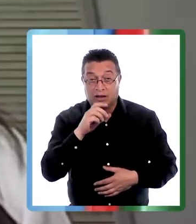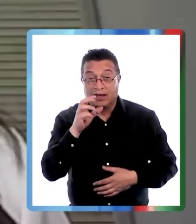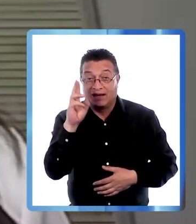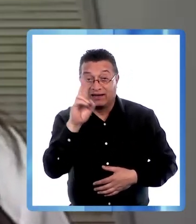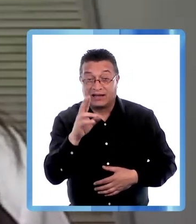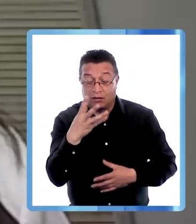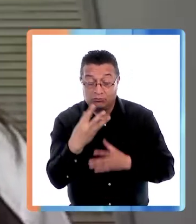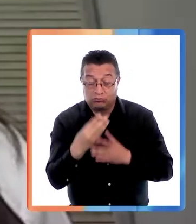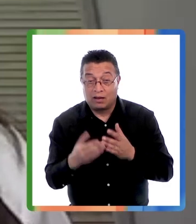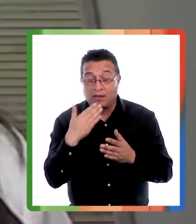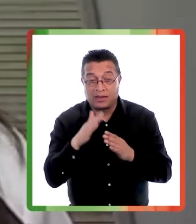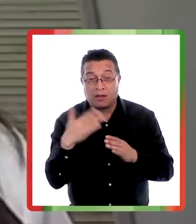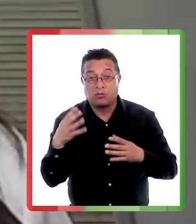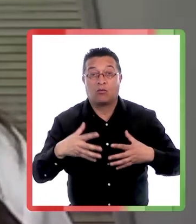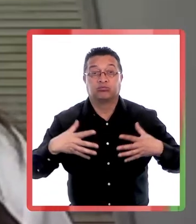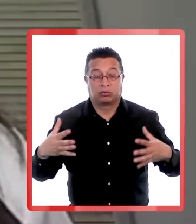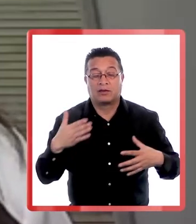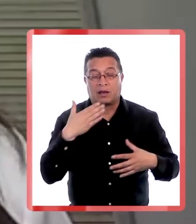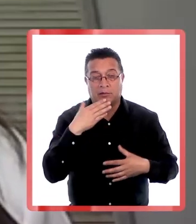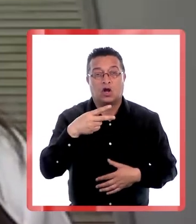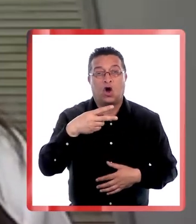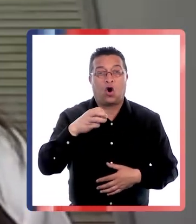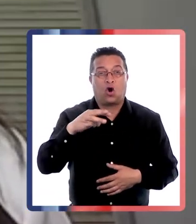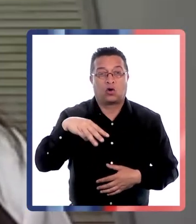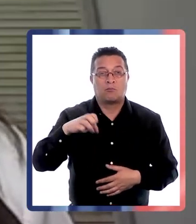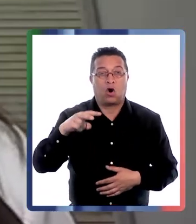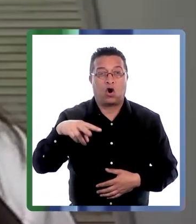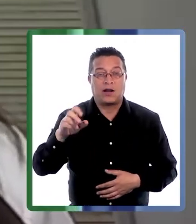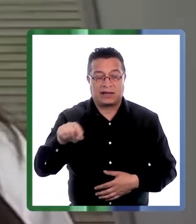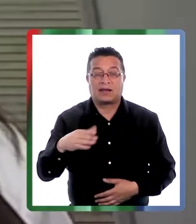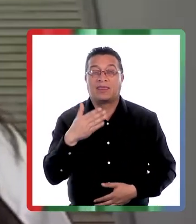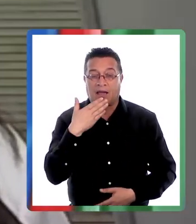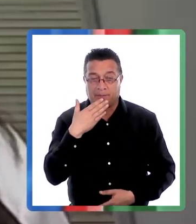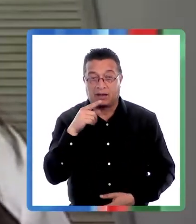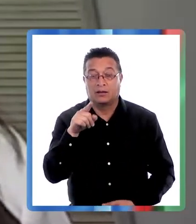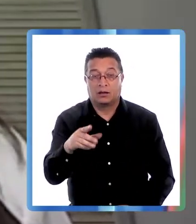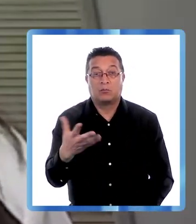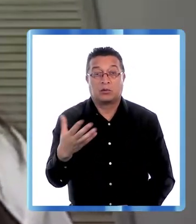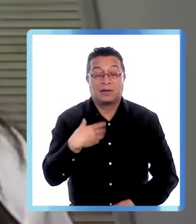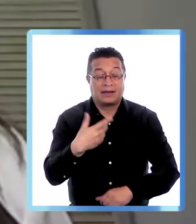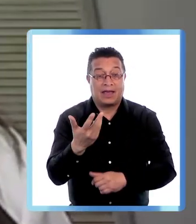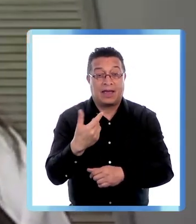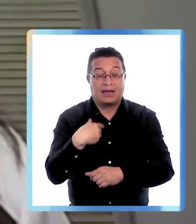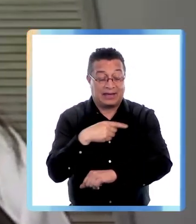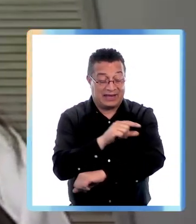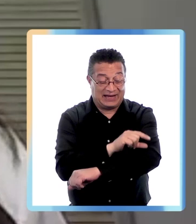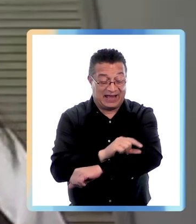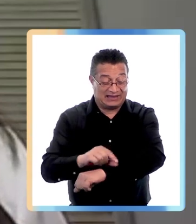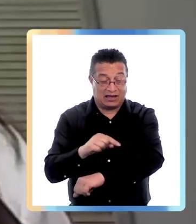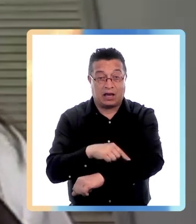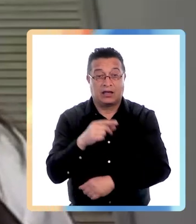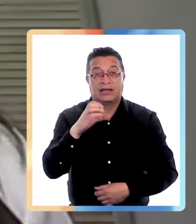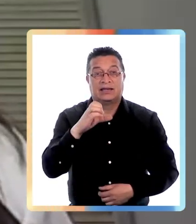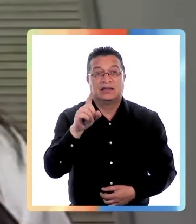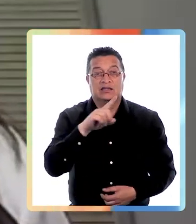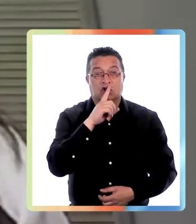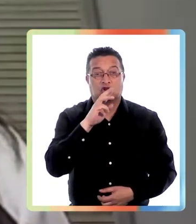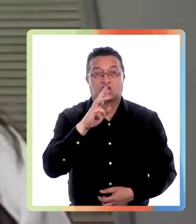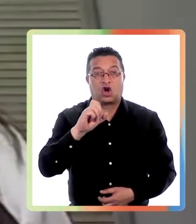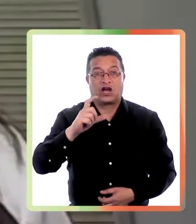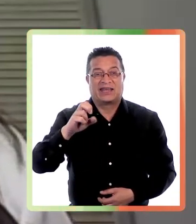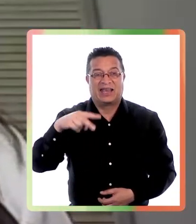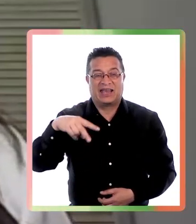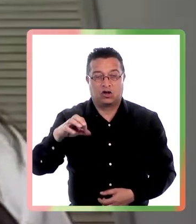de riesgo y también a través de un mecanismo hormonal, porque en la grasa se producen estrógenos, que es una de las